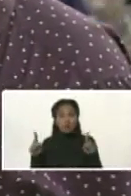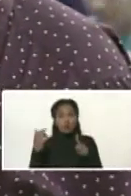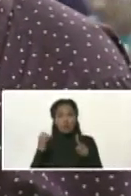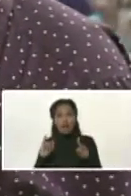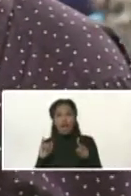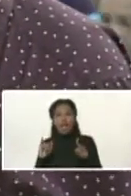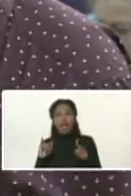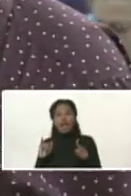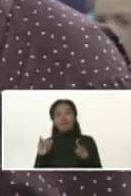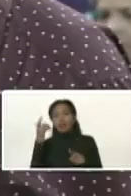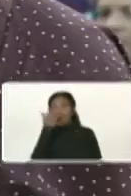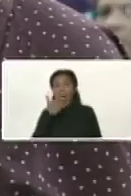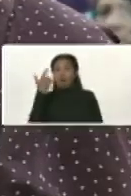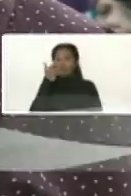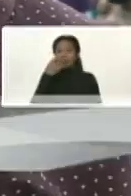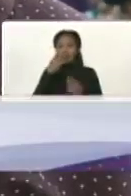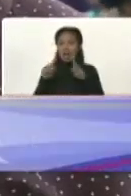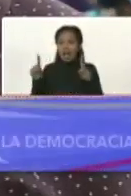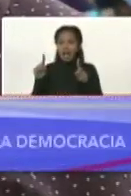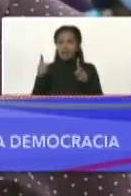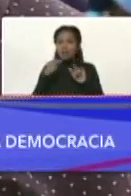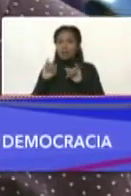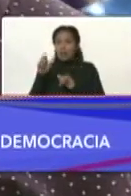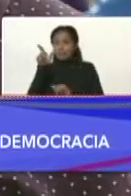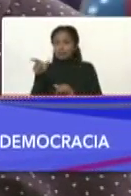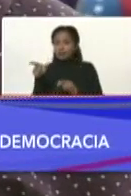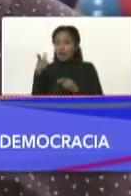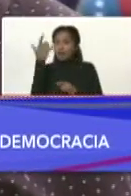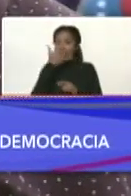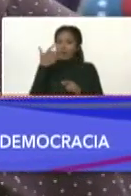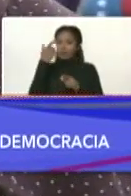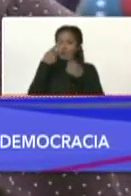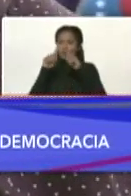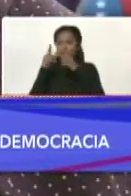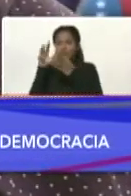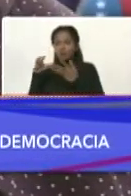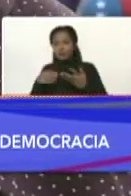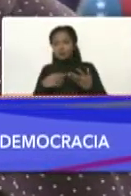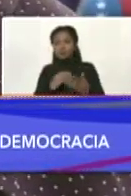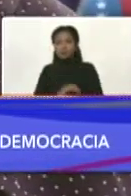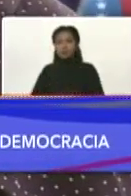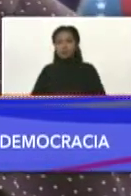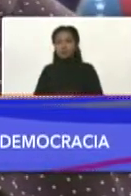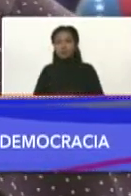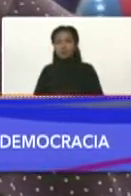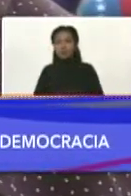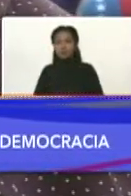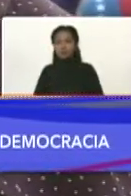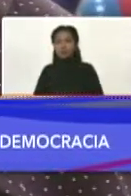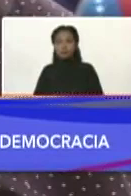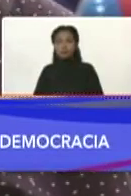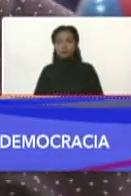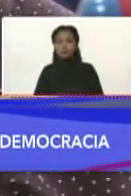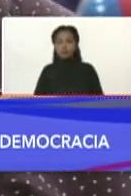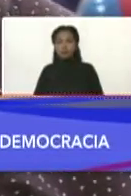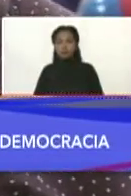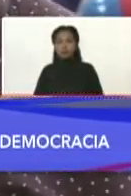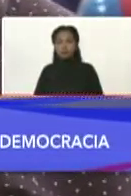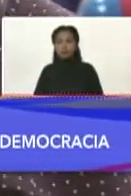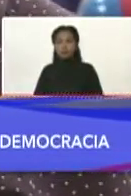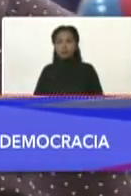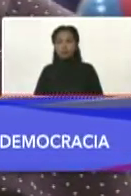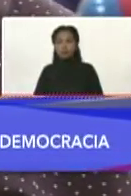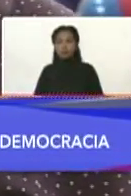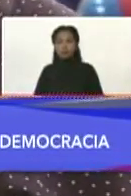entre África y los afrodescendientes. Donc, c'est une occasion avec le premier congrès international